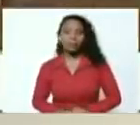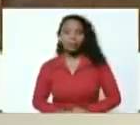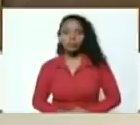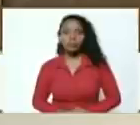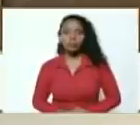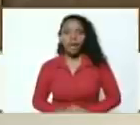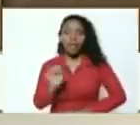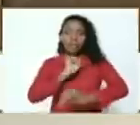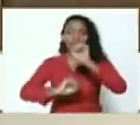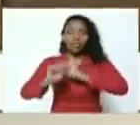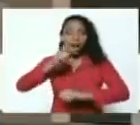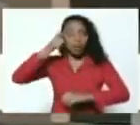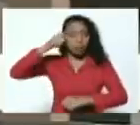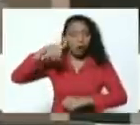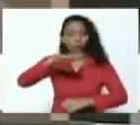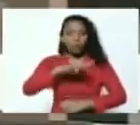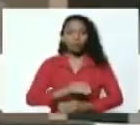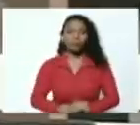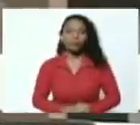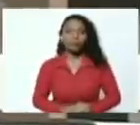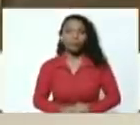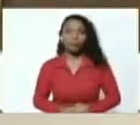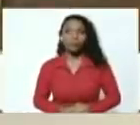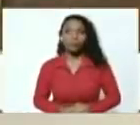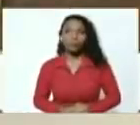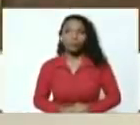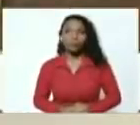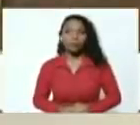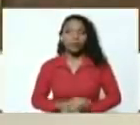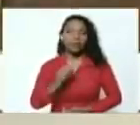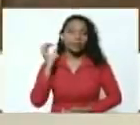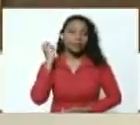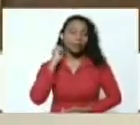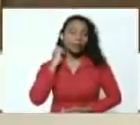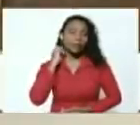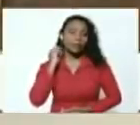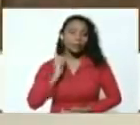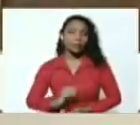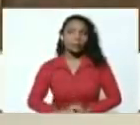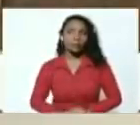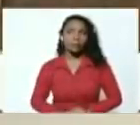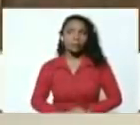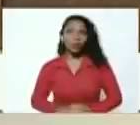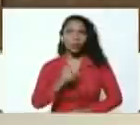al defensor del pueblo, Alfredo Ruiz Angulo.